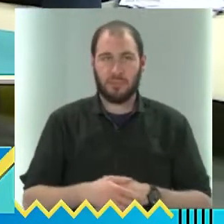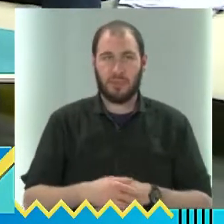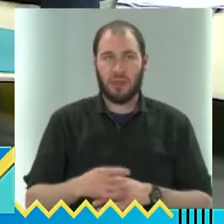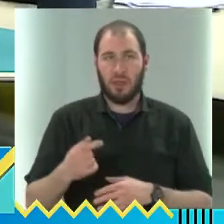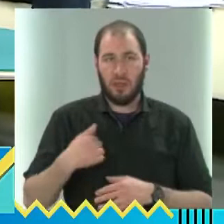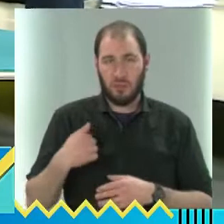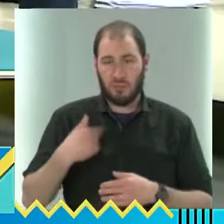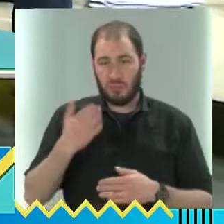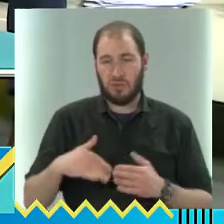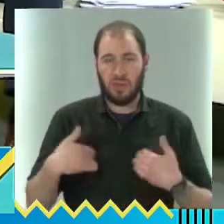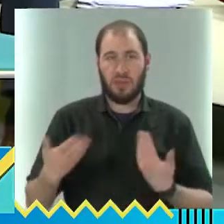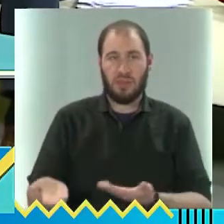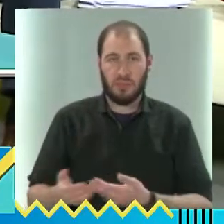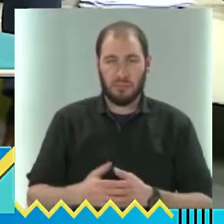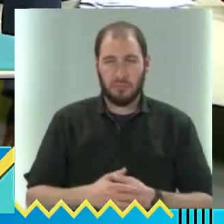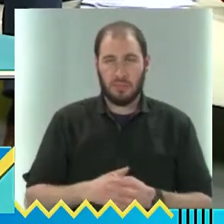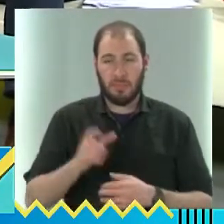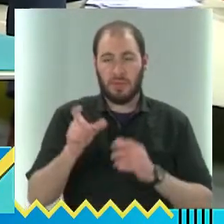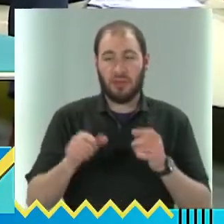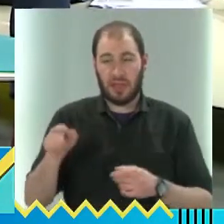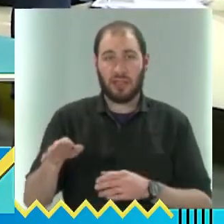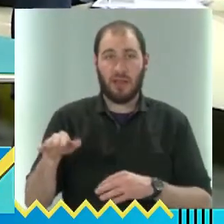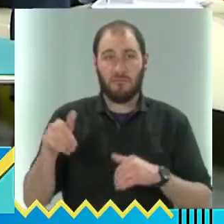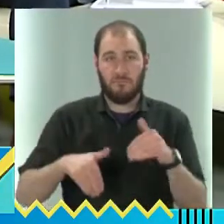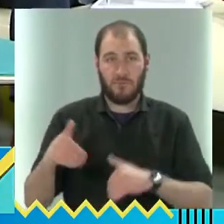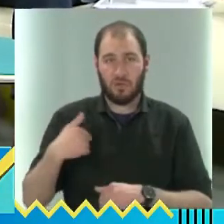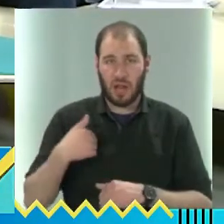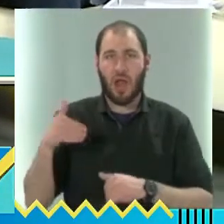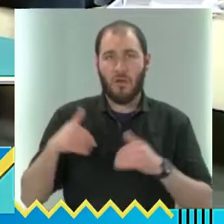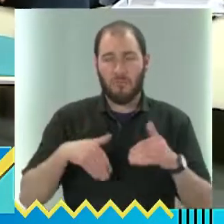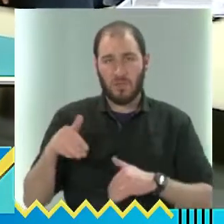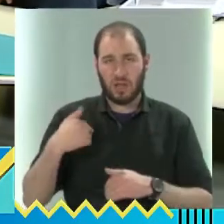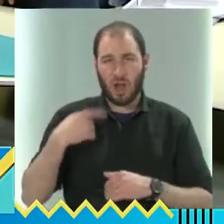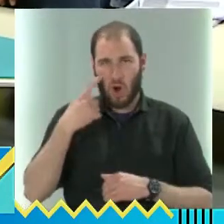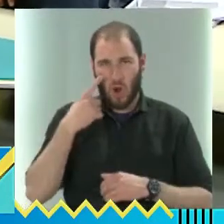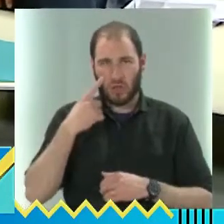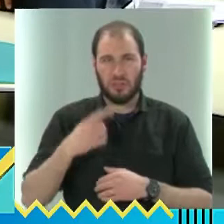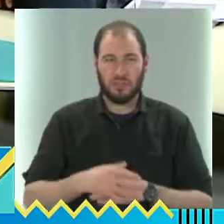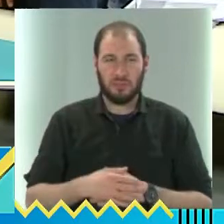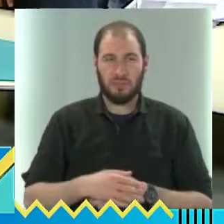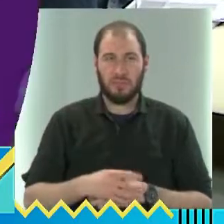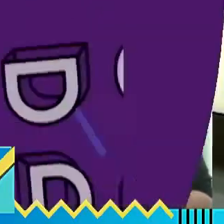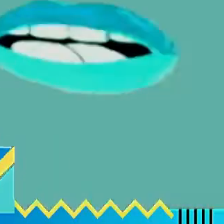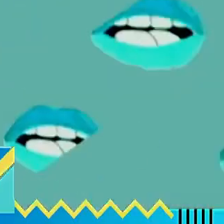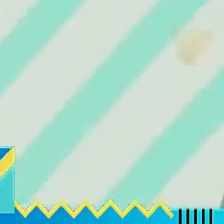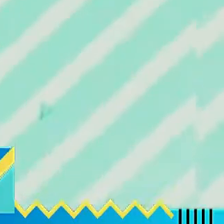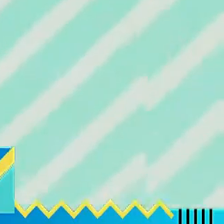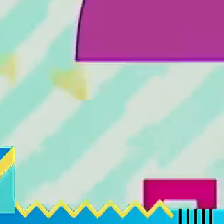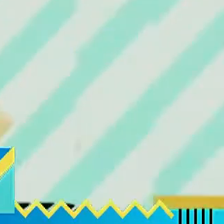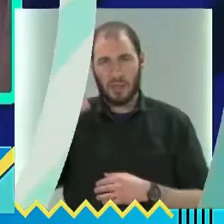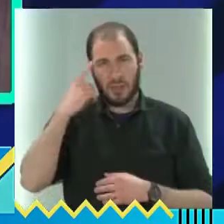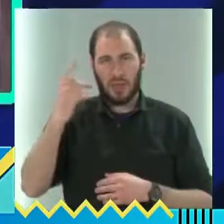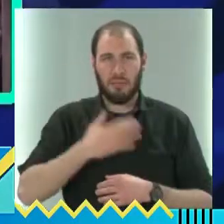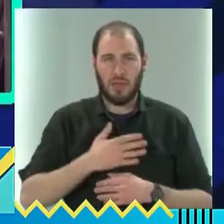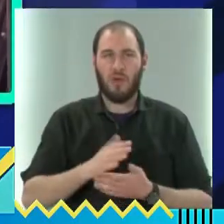me debo a esa gente que me votó porque me conoce, mis principios,